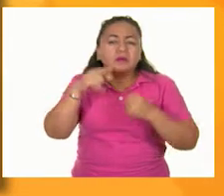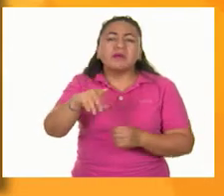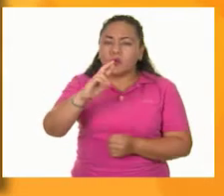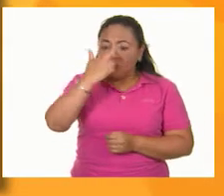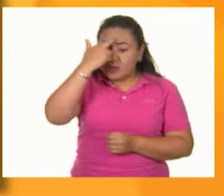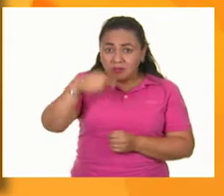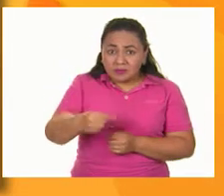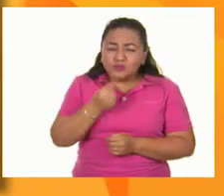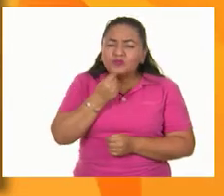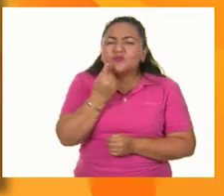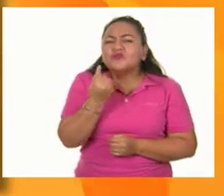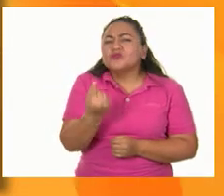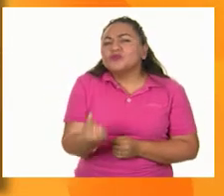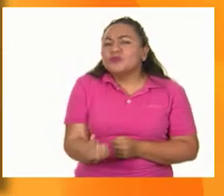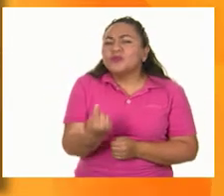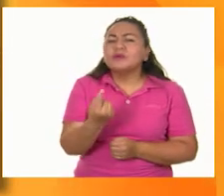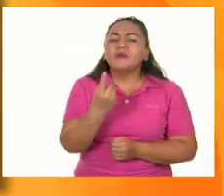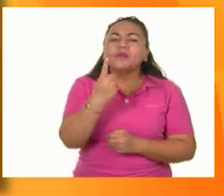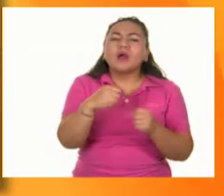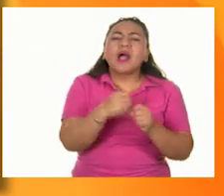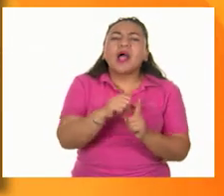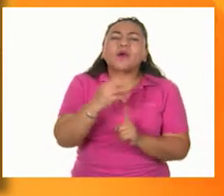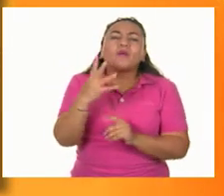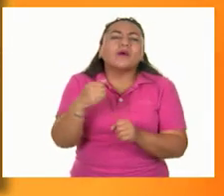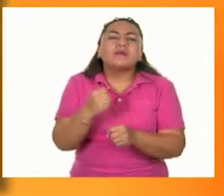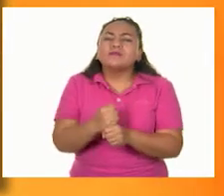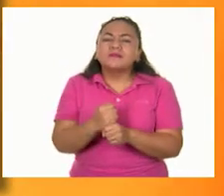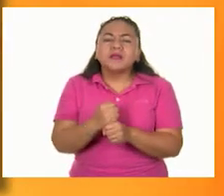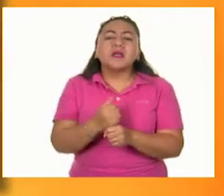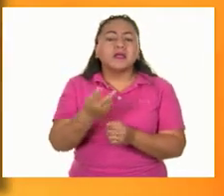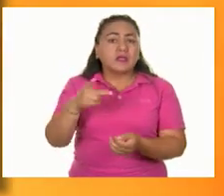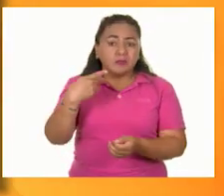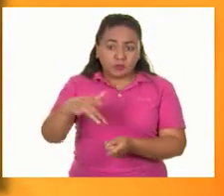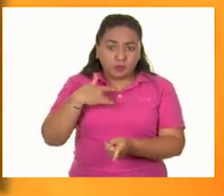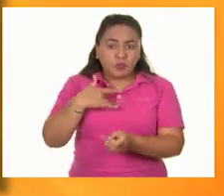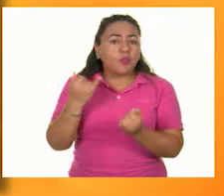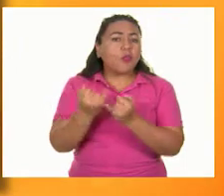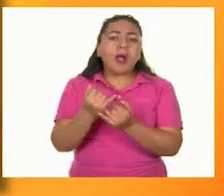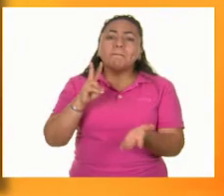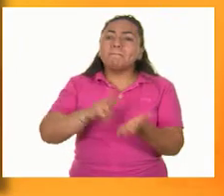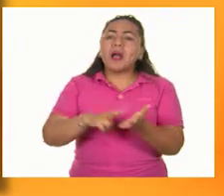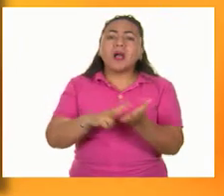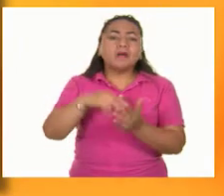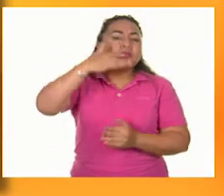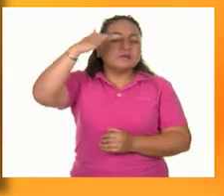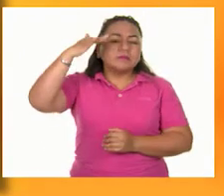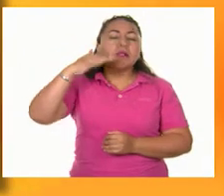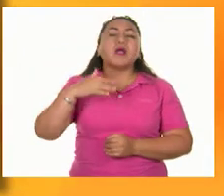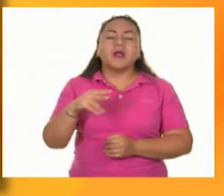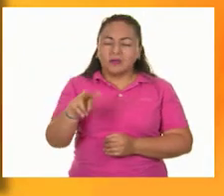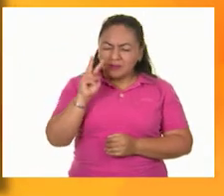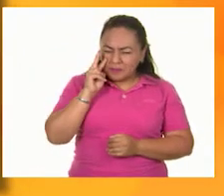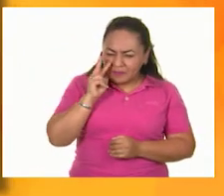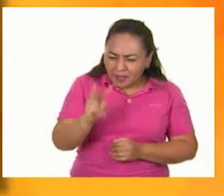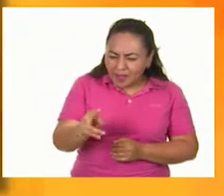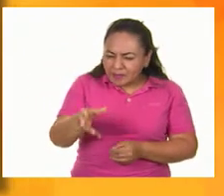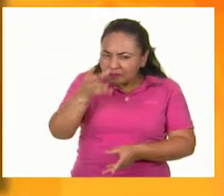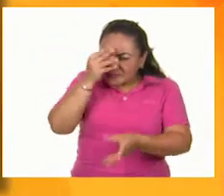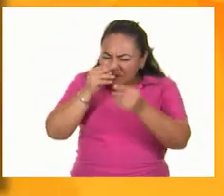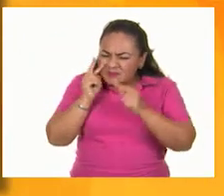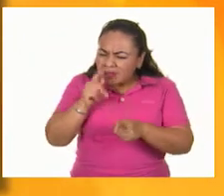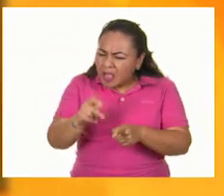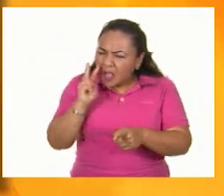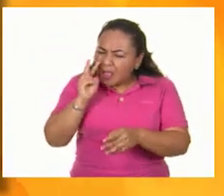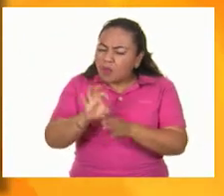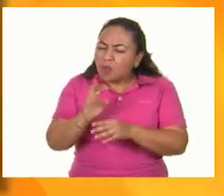pequeña, pero sus emociones son tan válidas como las mías. Descifra sus mensajes. Obsérvalo y aprende a interpretar